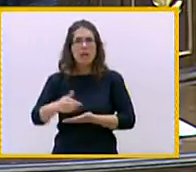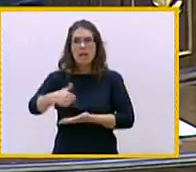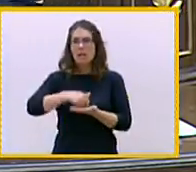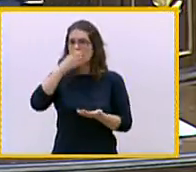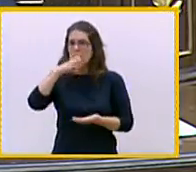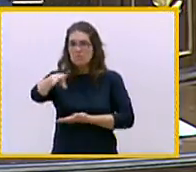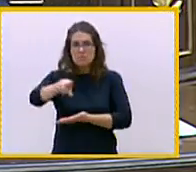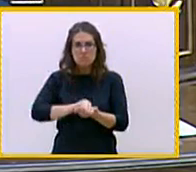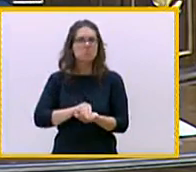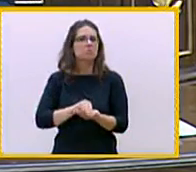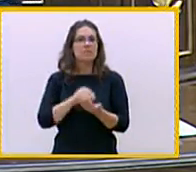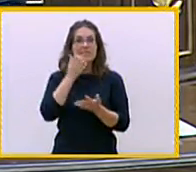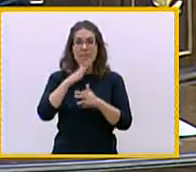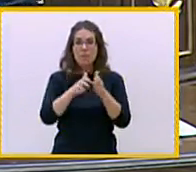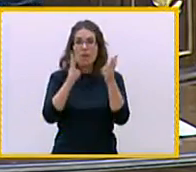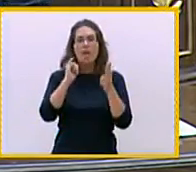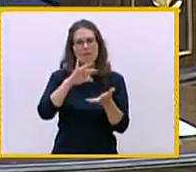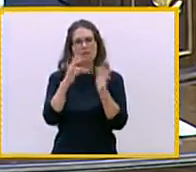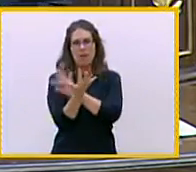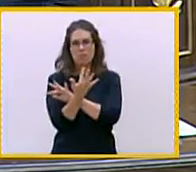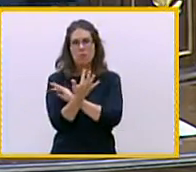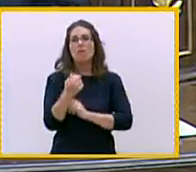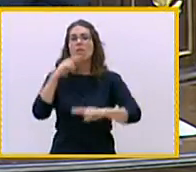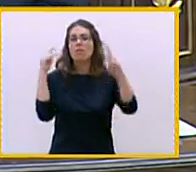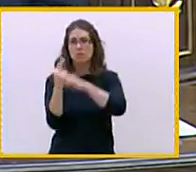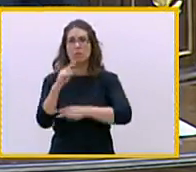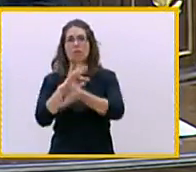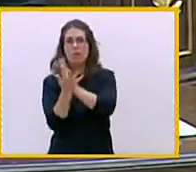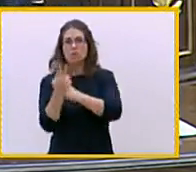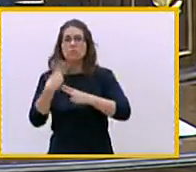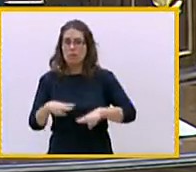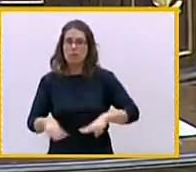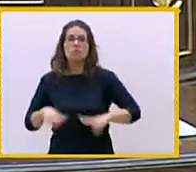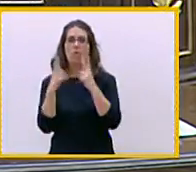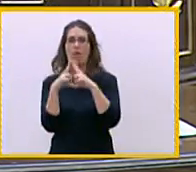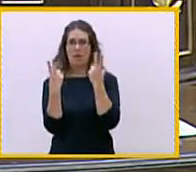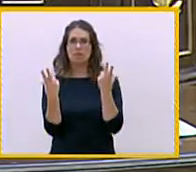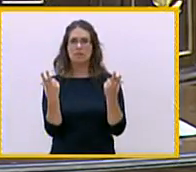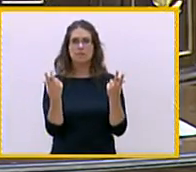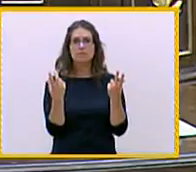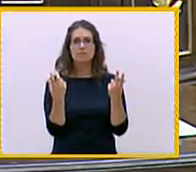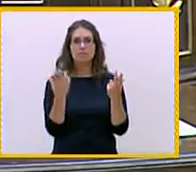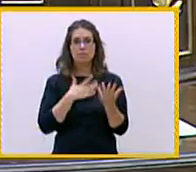democracia y cambio, hay respuesta a los cambios políticos y sociales. Desde que llegué al